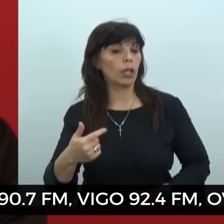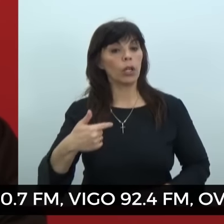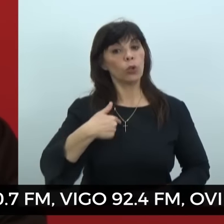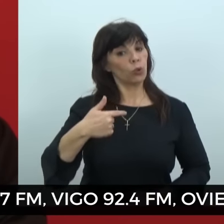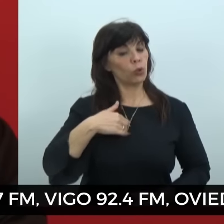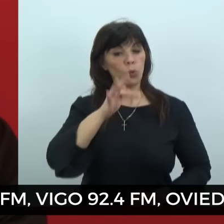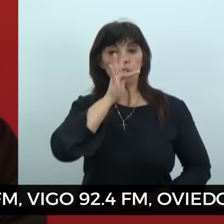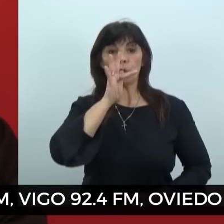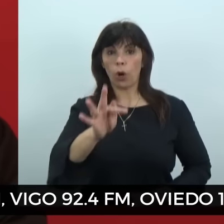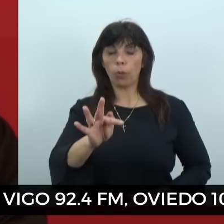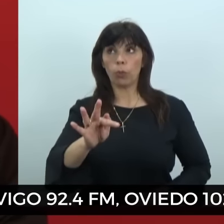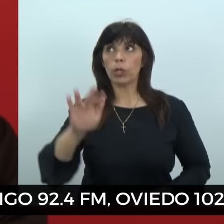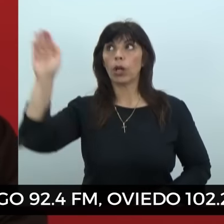Padre